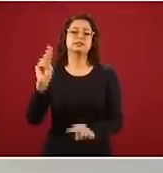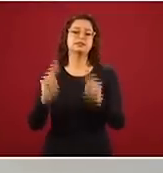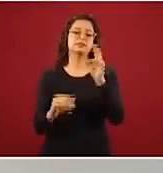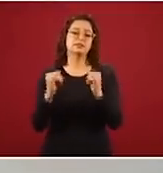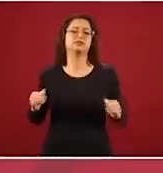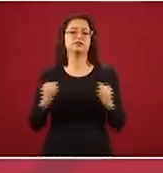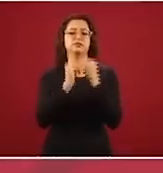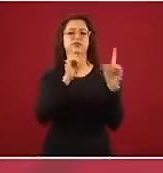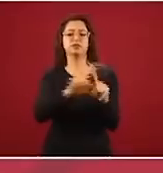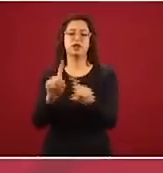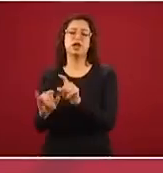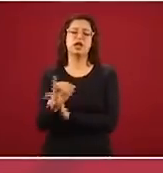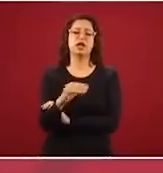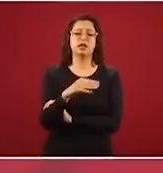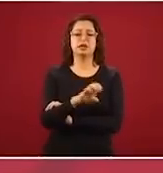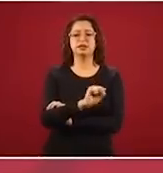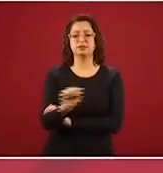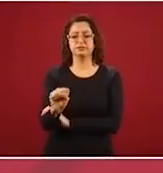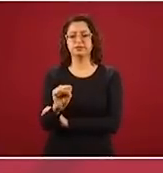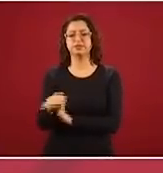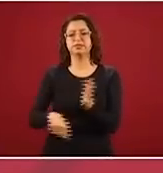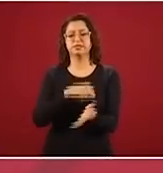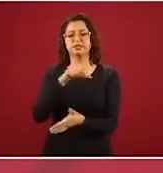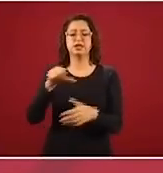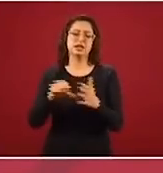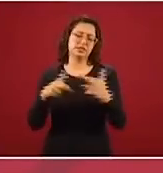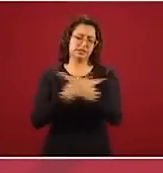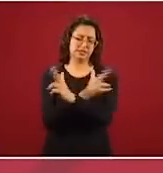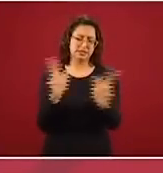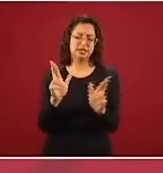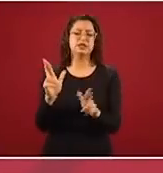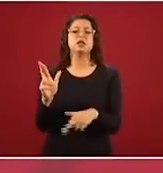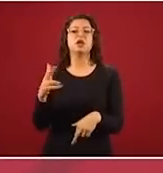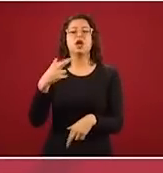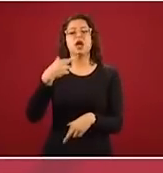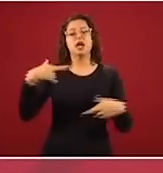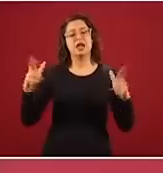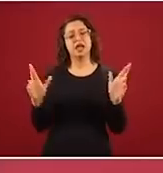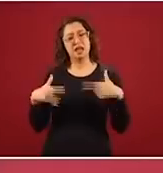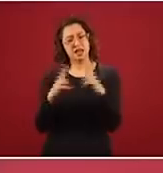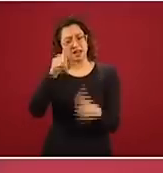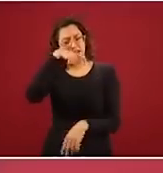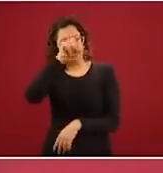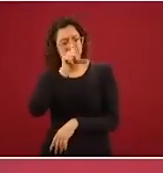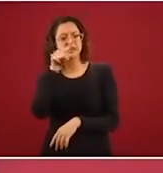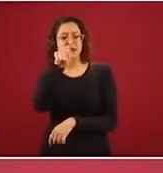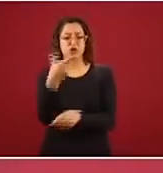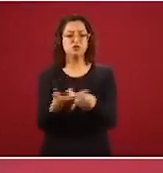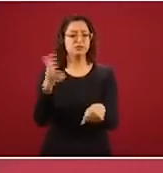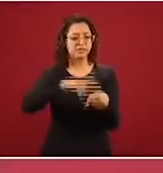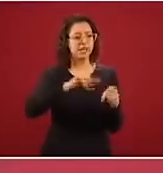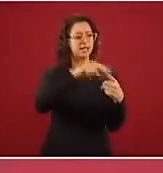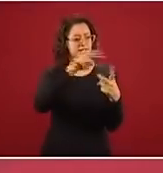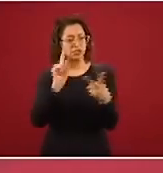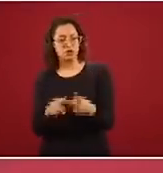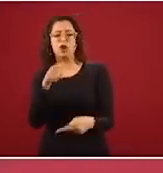social, en el IMSS, en Centro Médico Siglo XXI, la RASA, van a ser los candidatos principales, posiblemente algunos